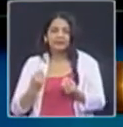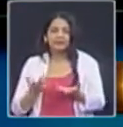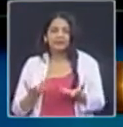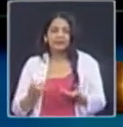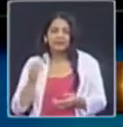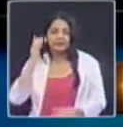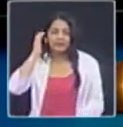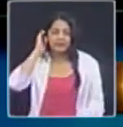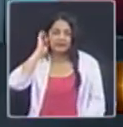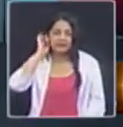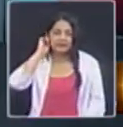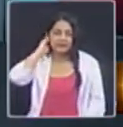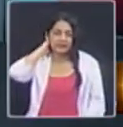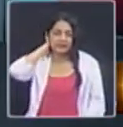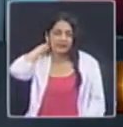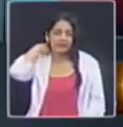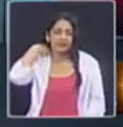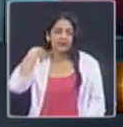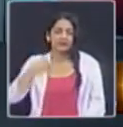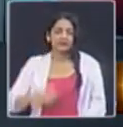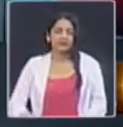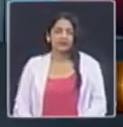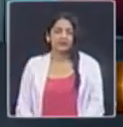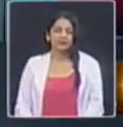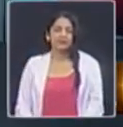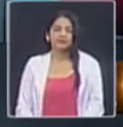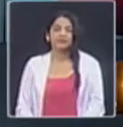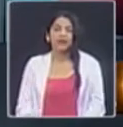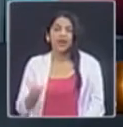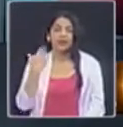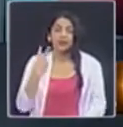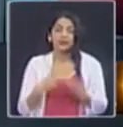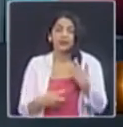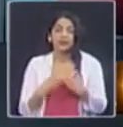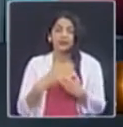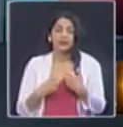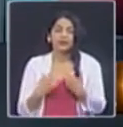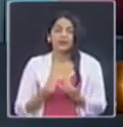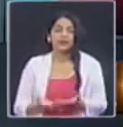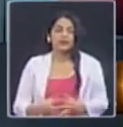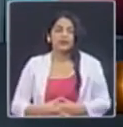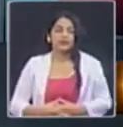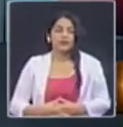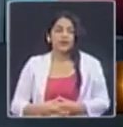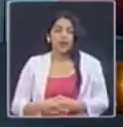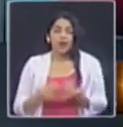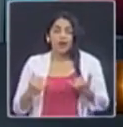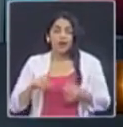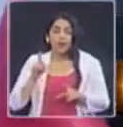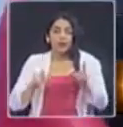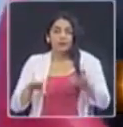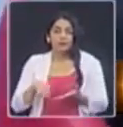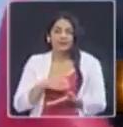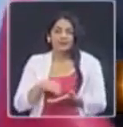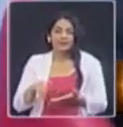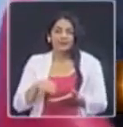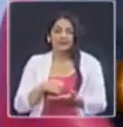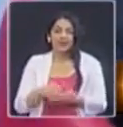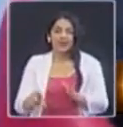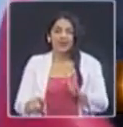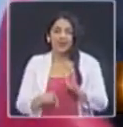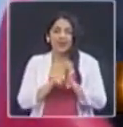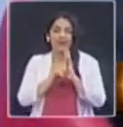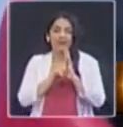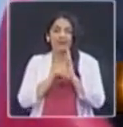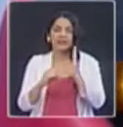carondelet y la otra doctor que también generó mucha o genera mucha expectativa las claves de la ley de pluralidad se